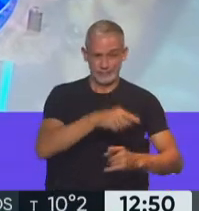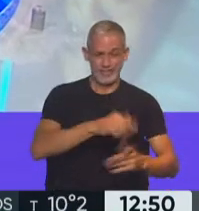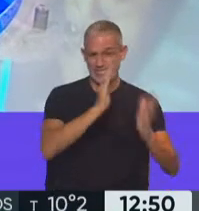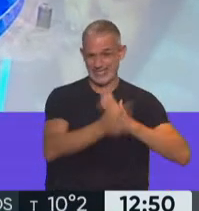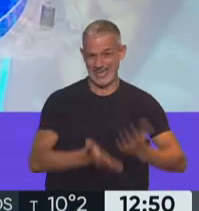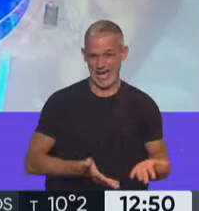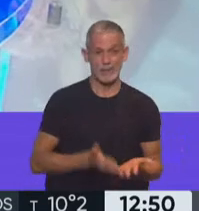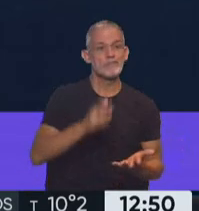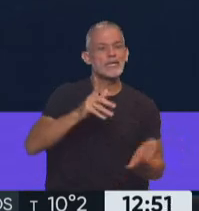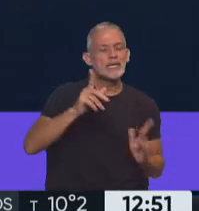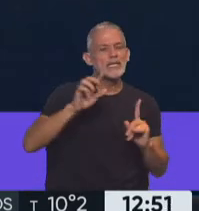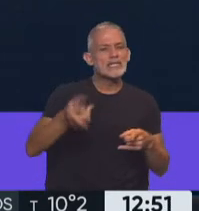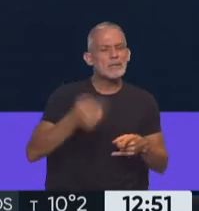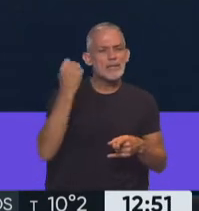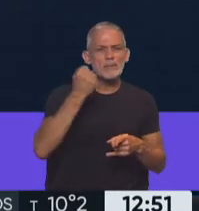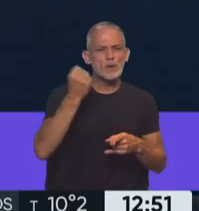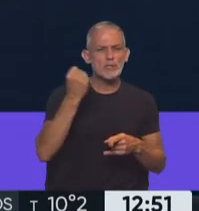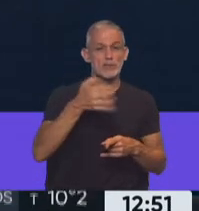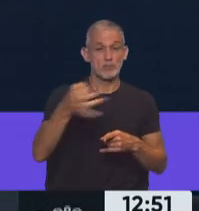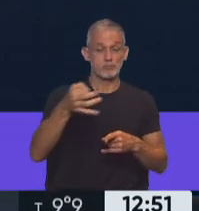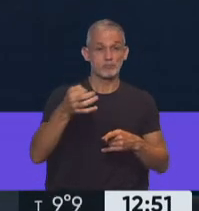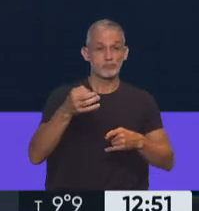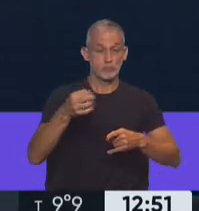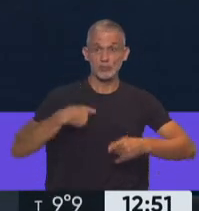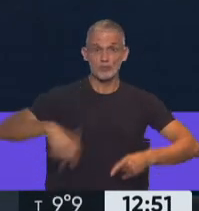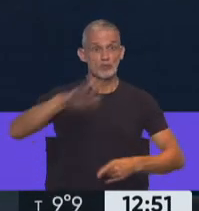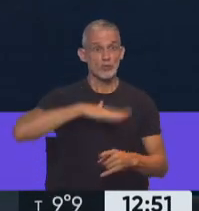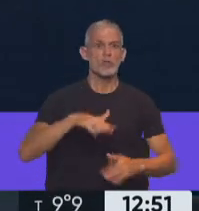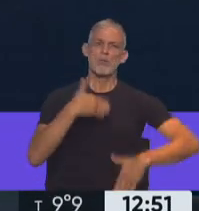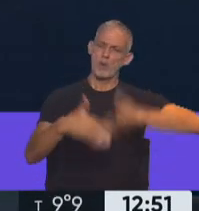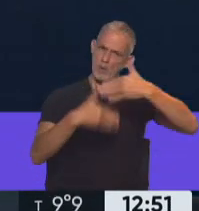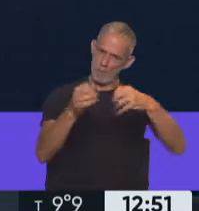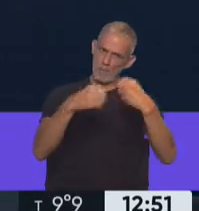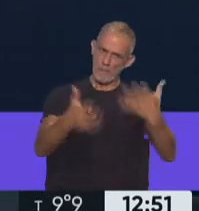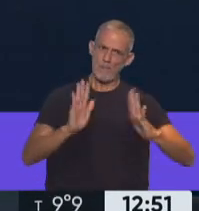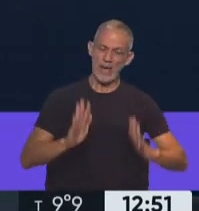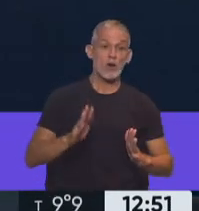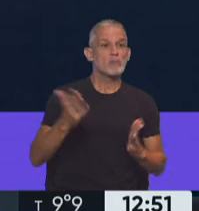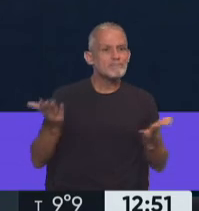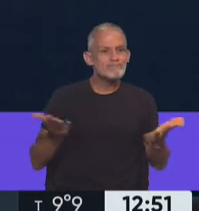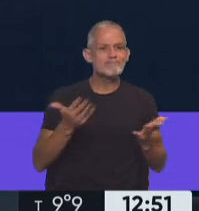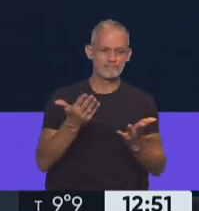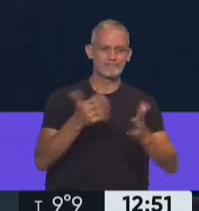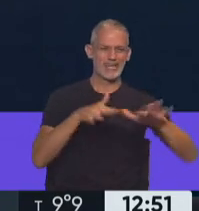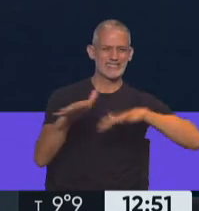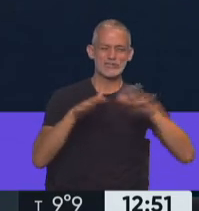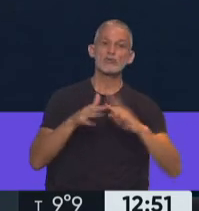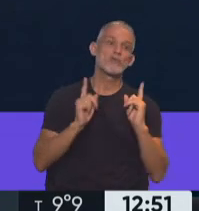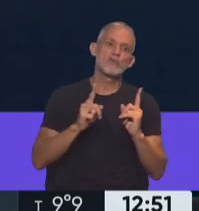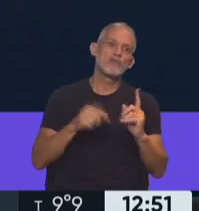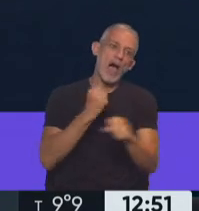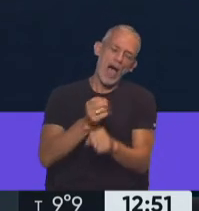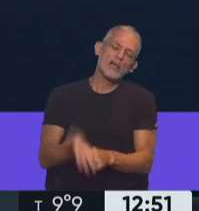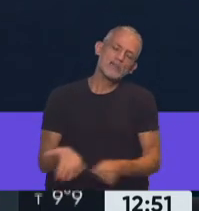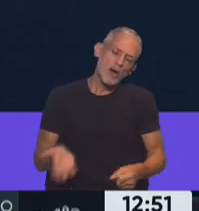también laila hay que tener en cuenta que es cierto hemos evolucionado y mucho pero también es cierto que muchas de estas circunstancias siguen pasando y